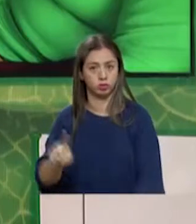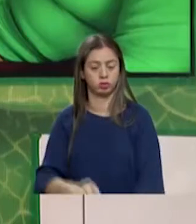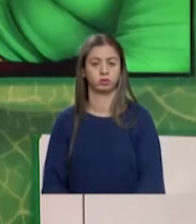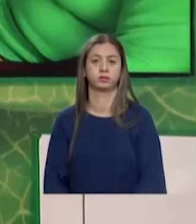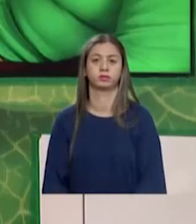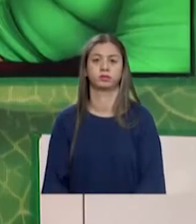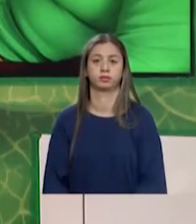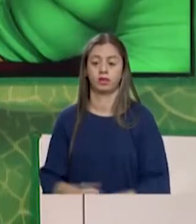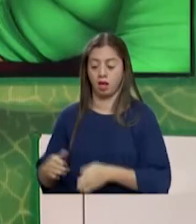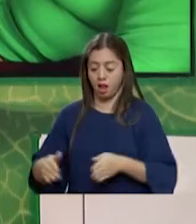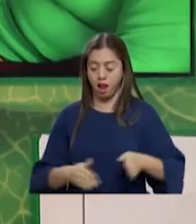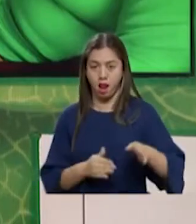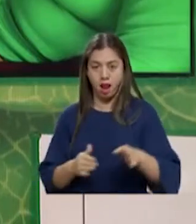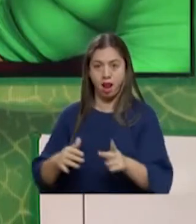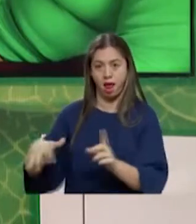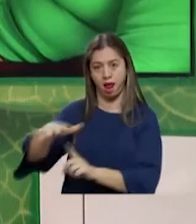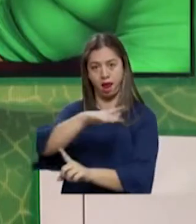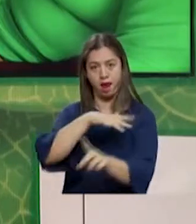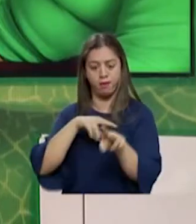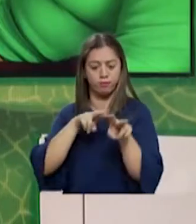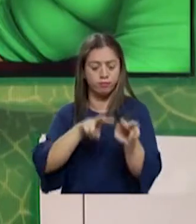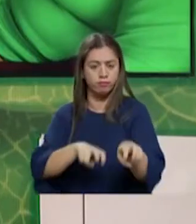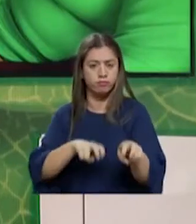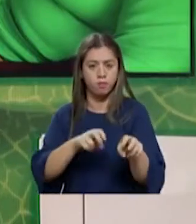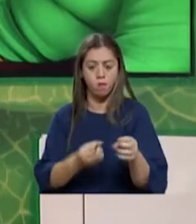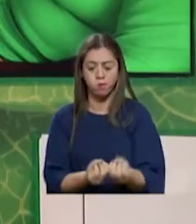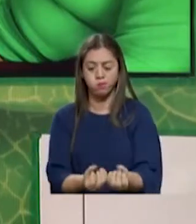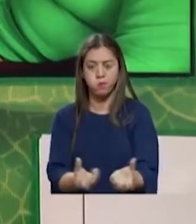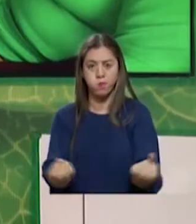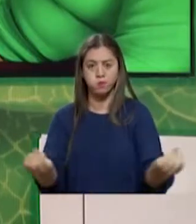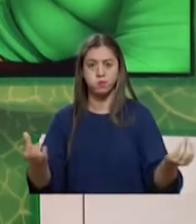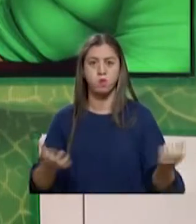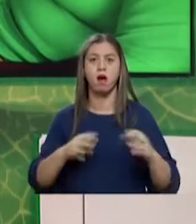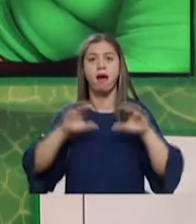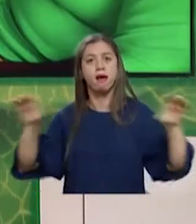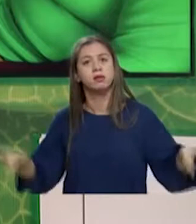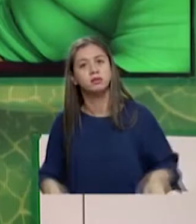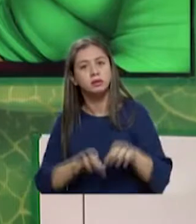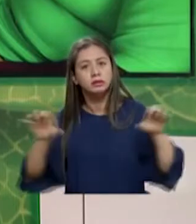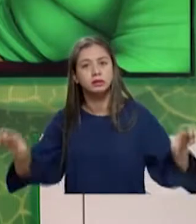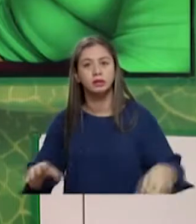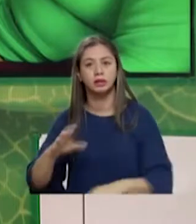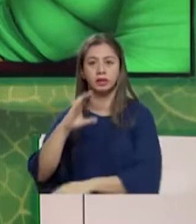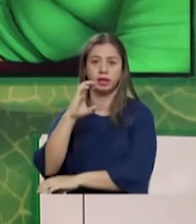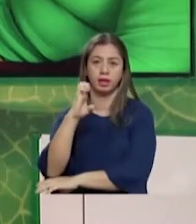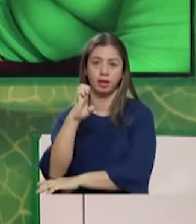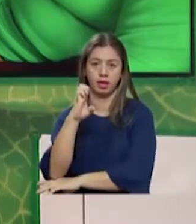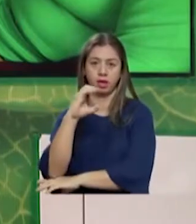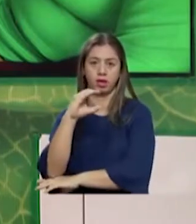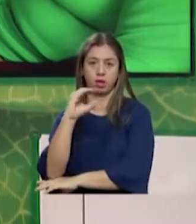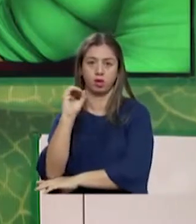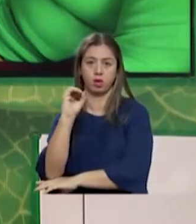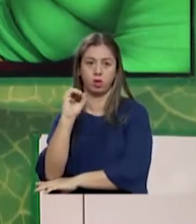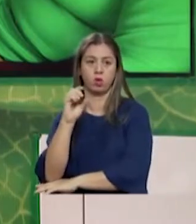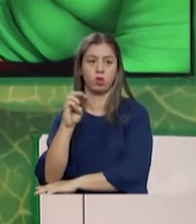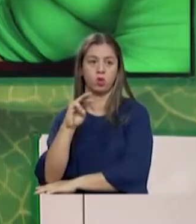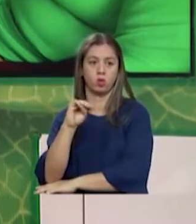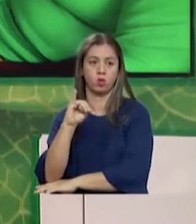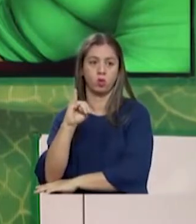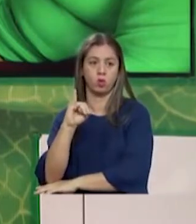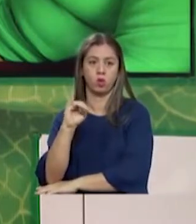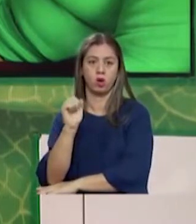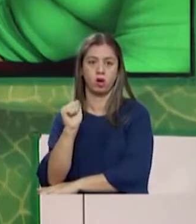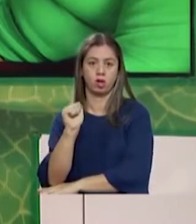senderos ecológicos huerta y abono orgánico son algunas de las actividades de kauai un grupo ecológico del pacífico vallecaucano